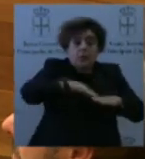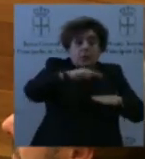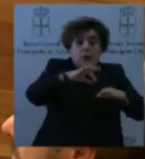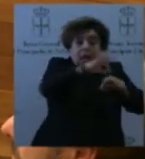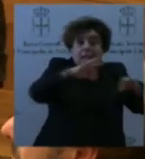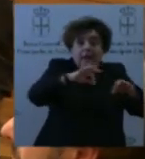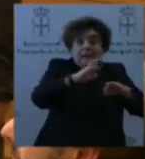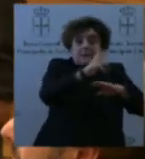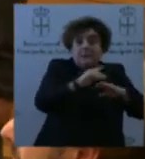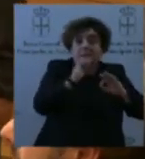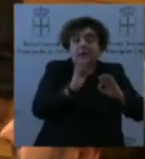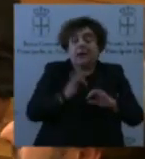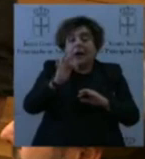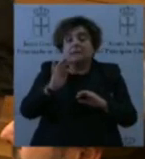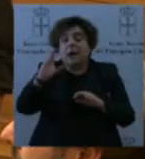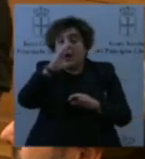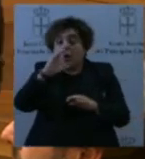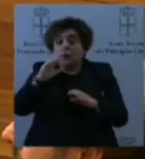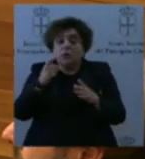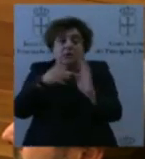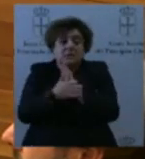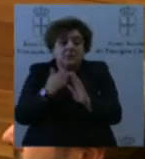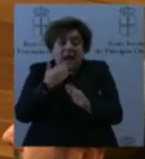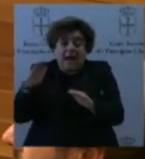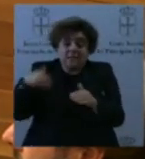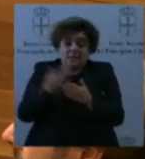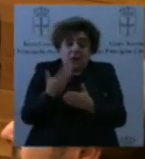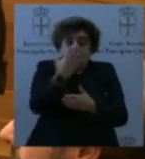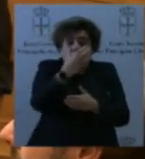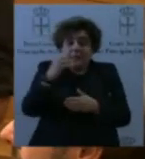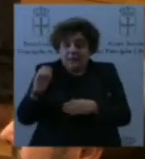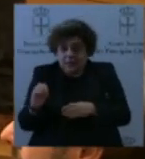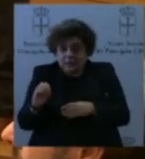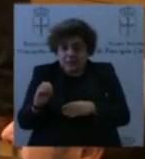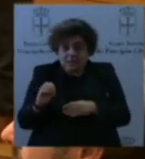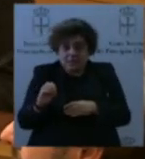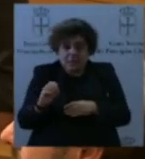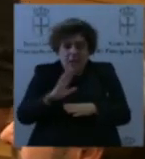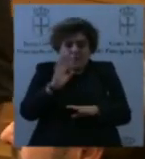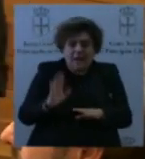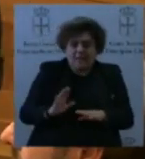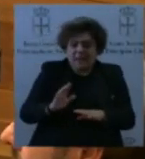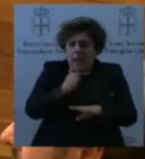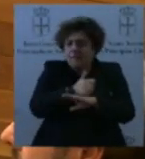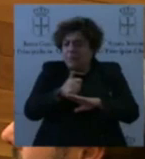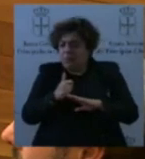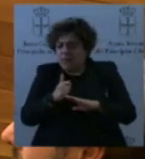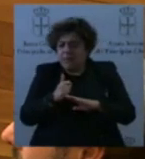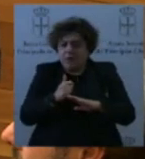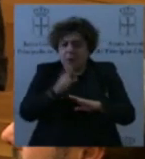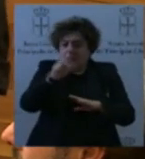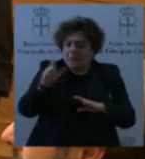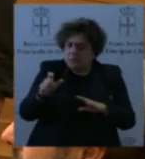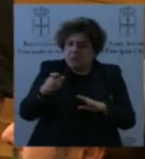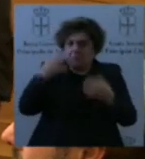edificado poco más de 500? ¿No le parece que cualquier ciudadano sensato, informado y decente de esta ciudad comprenderá que lo que estipula